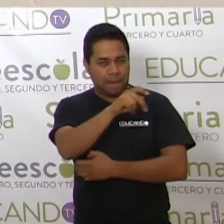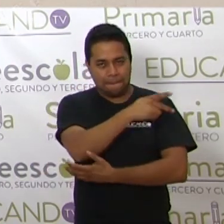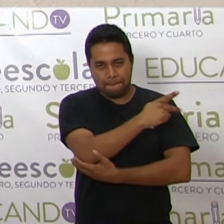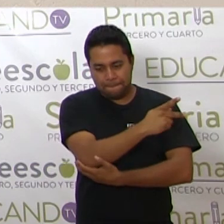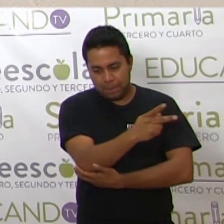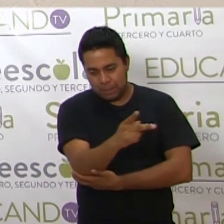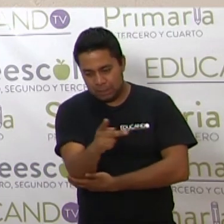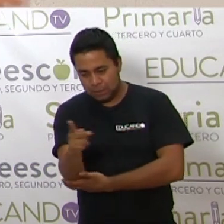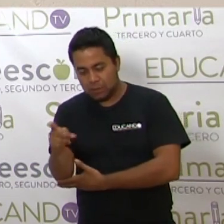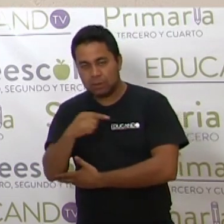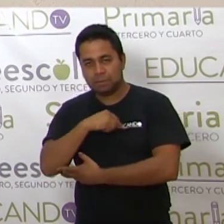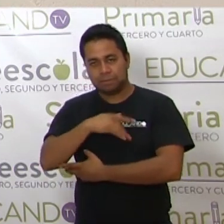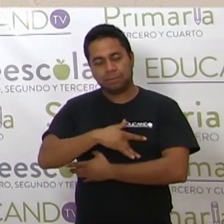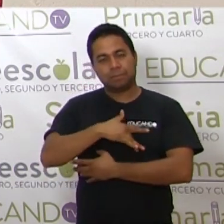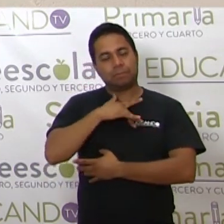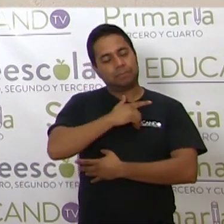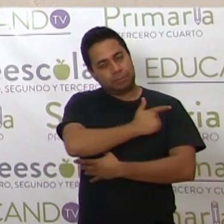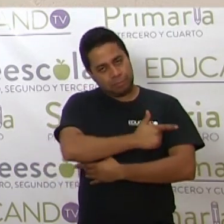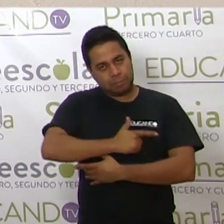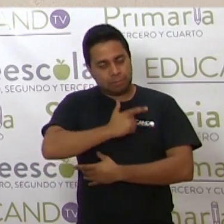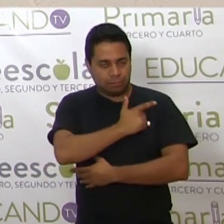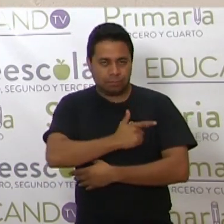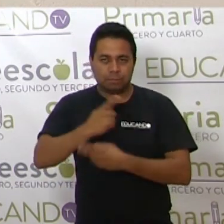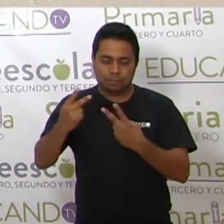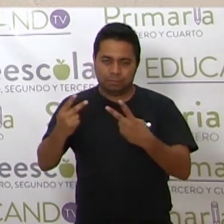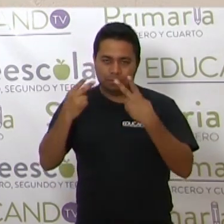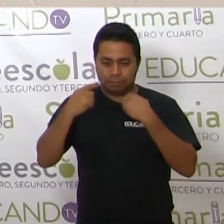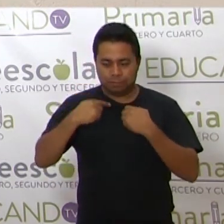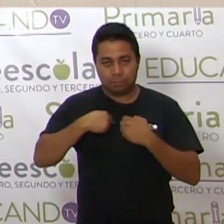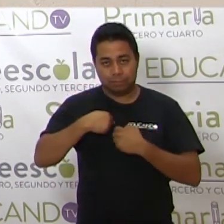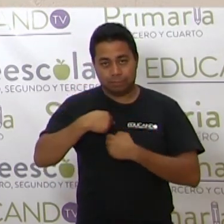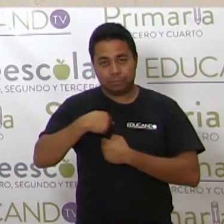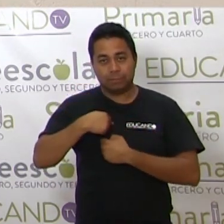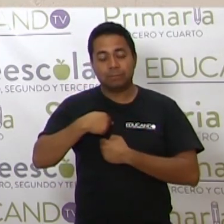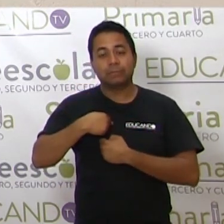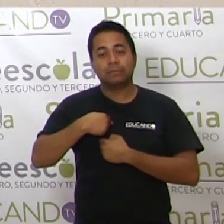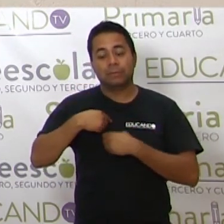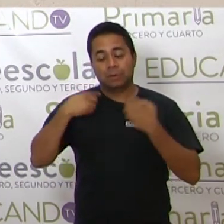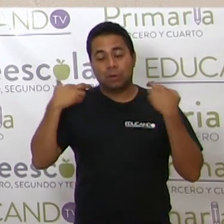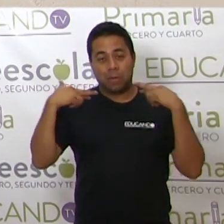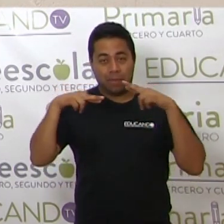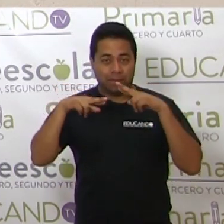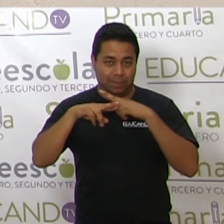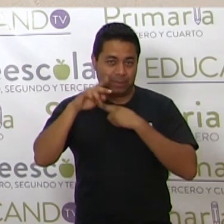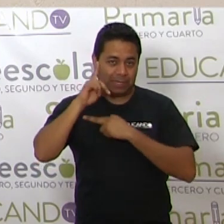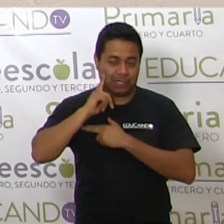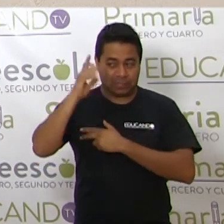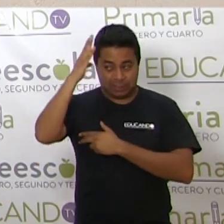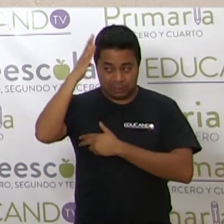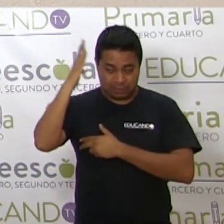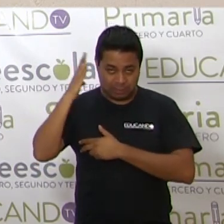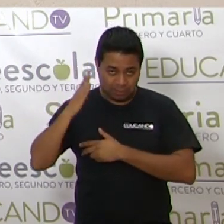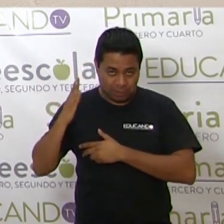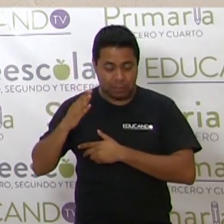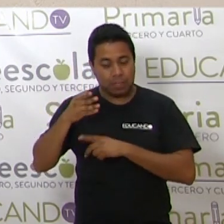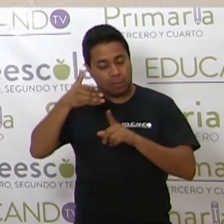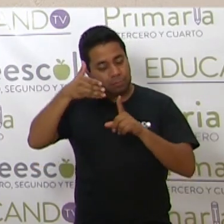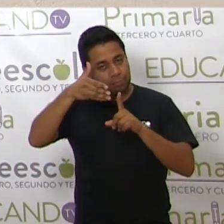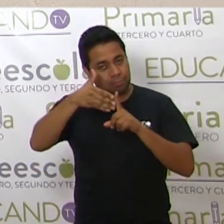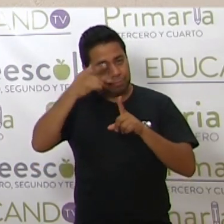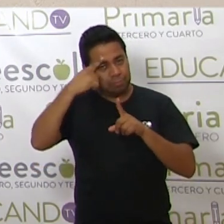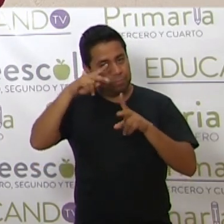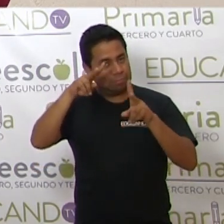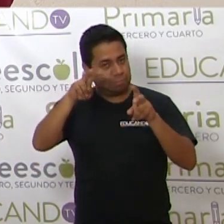me da muchísimo gusto que nos acompañes ya sabes que yo soy la maestra blanca santos y que estamos trabajando el área de